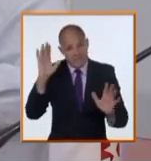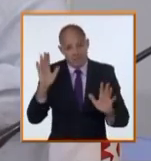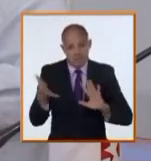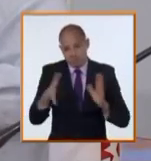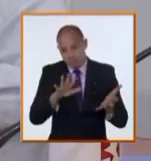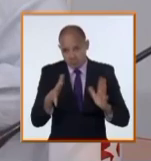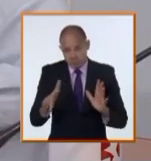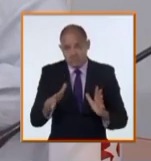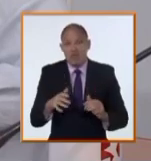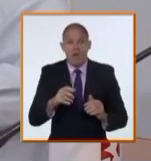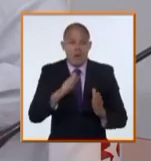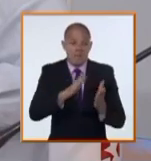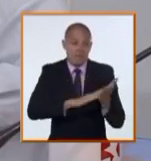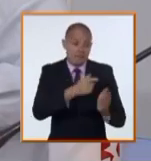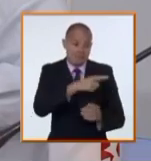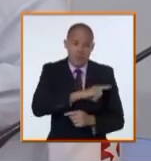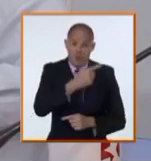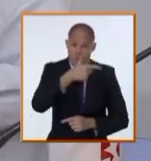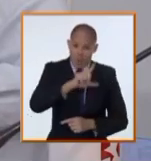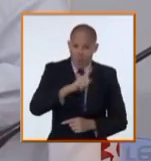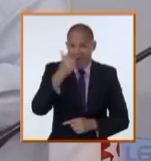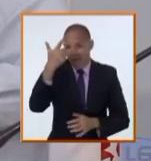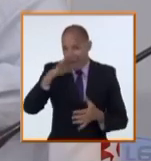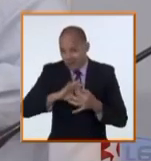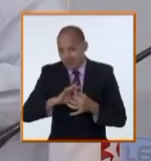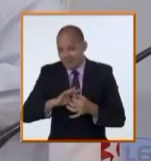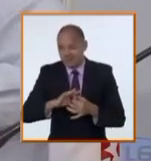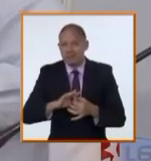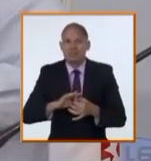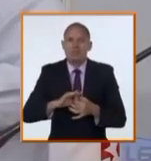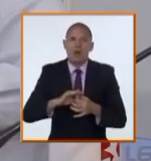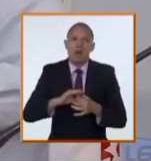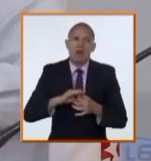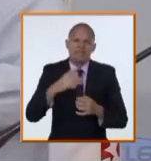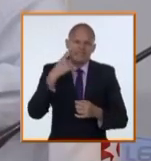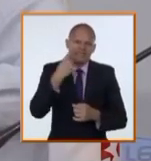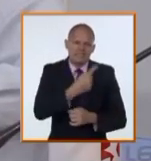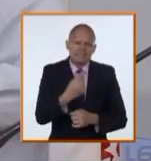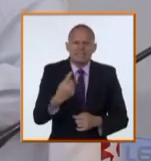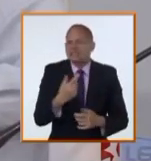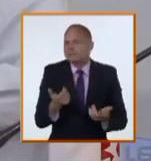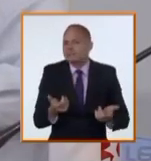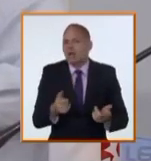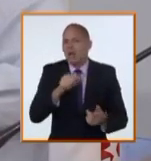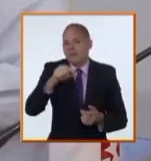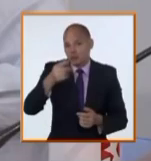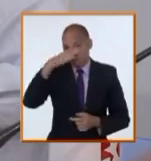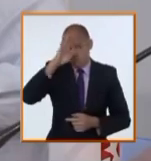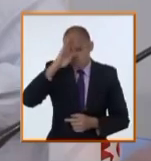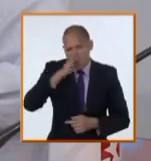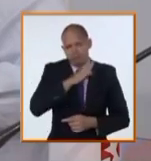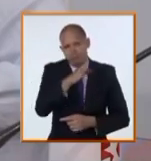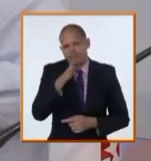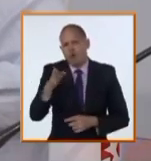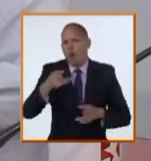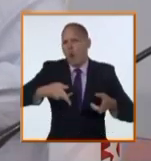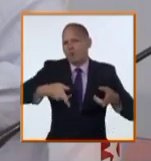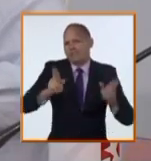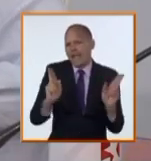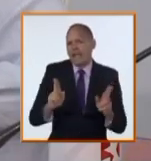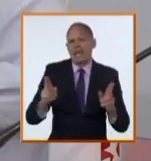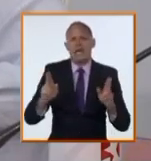de turistas días nacionales y campistas donde se ha reforzado mucho en la medida de las posibilidades toda la venta